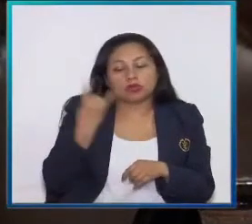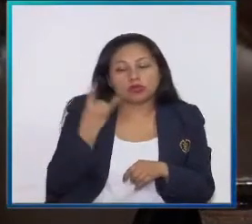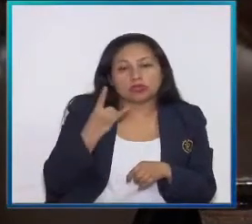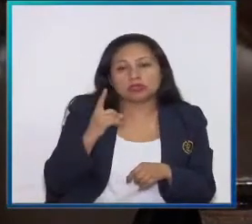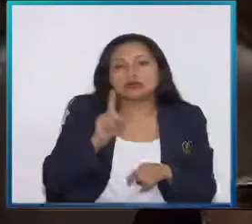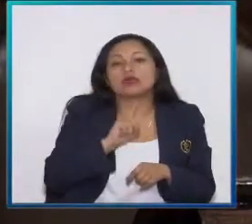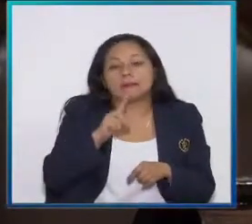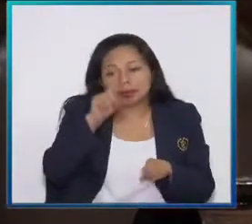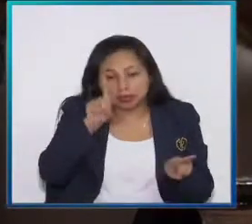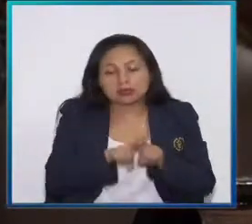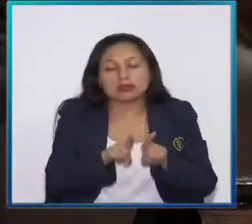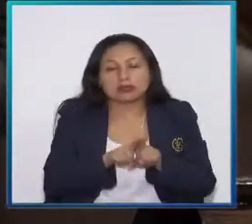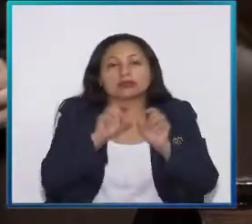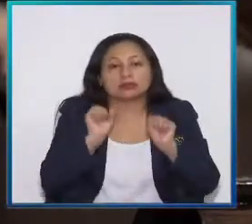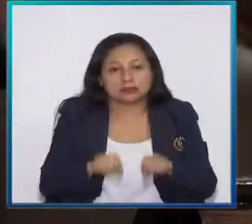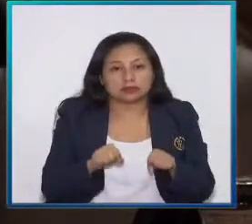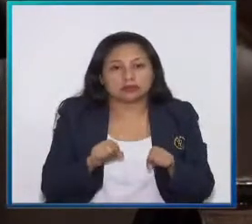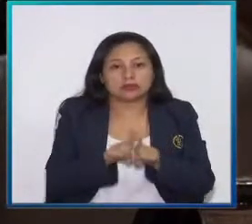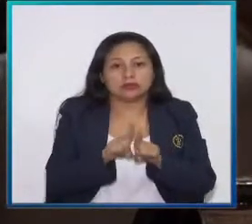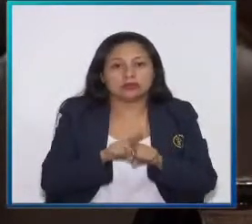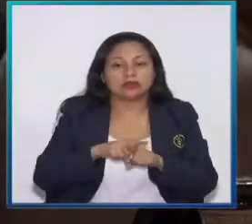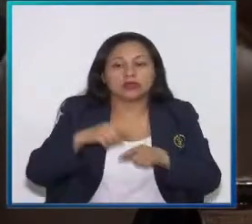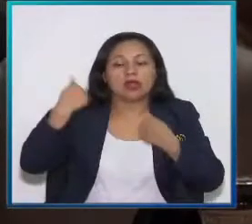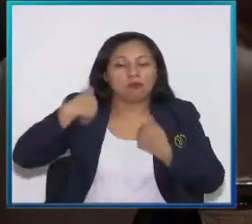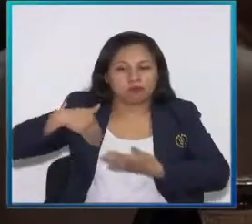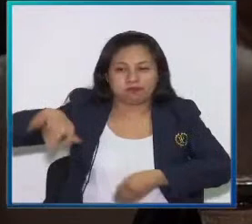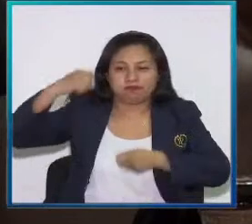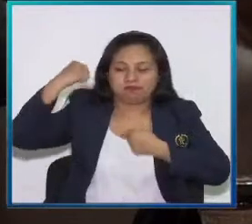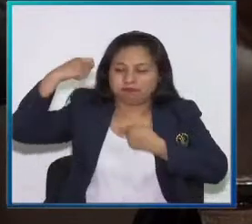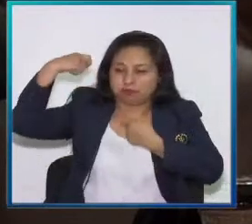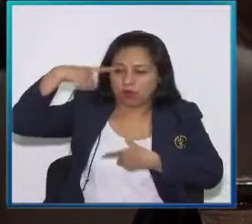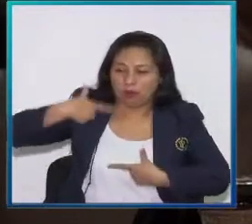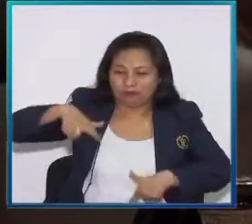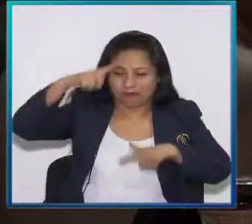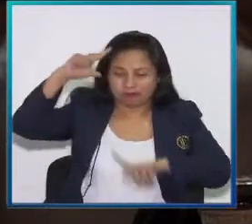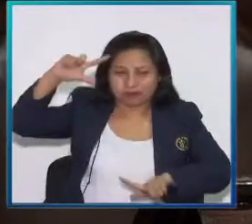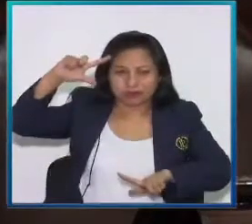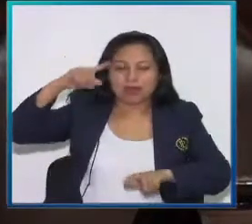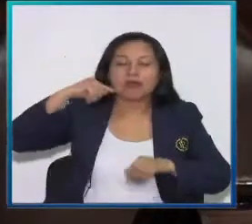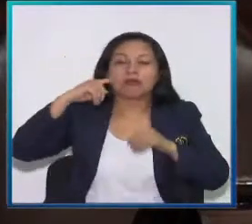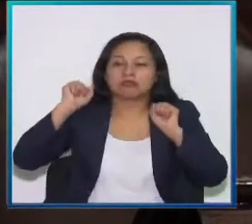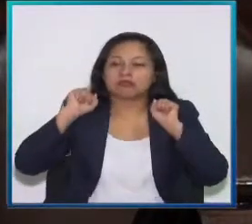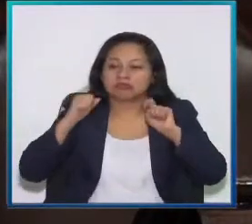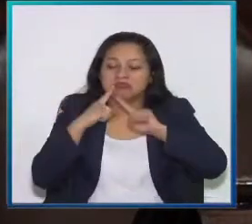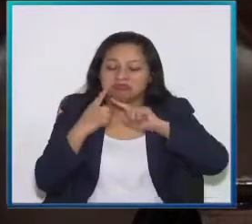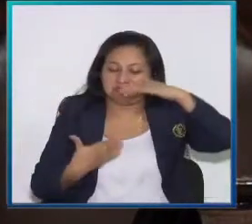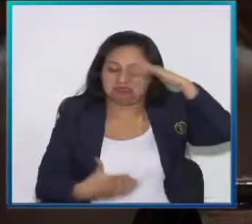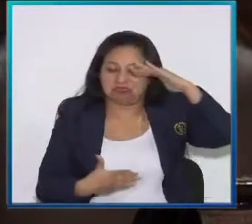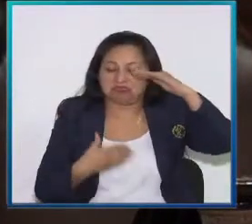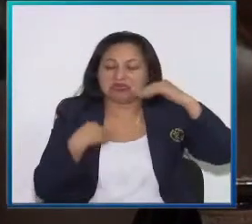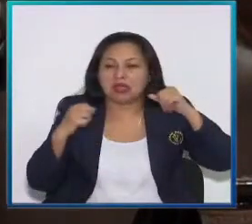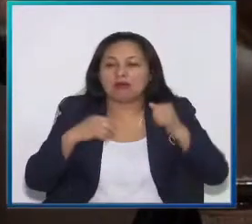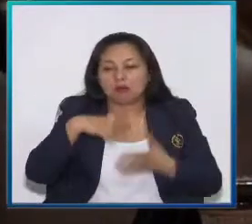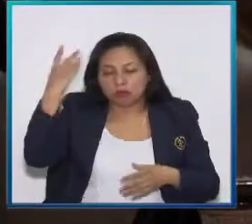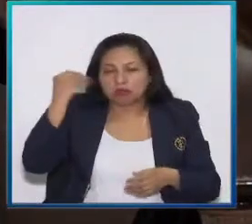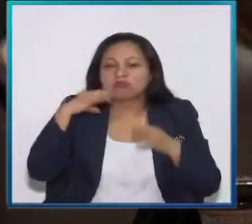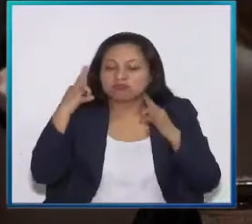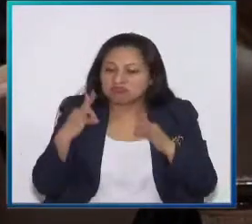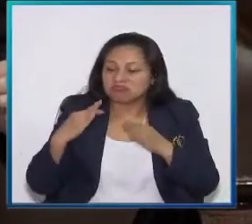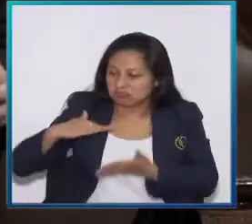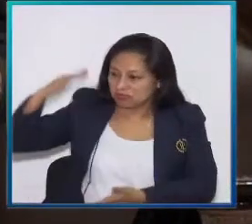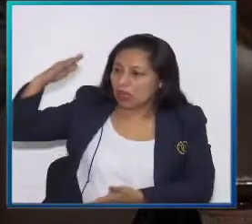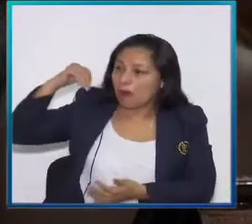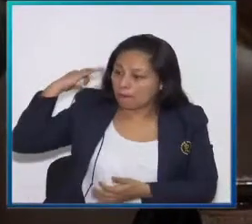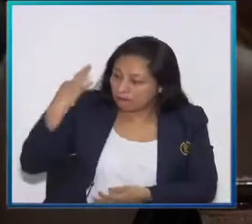universitaria, sino también con los títulos académicos que ostentan, que tenga un